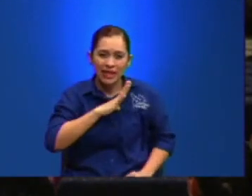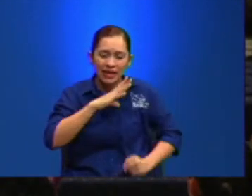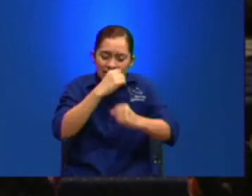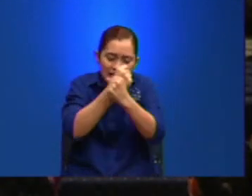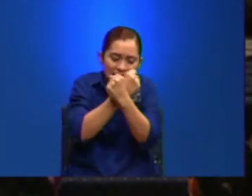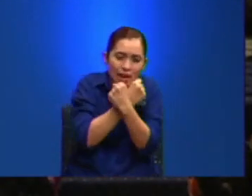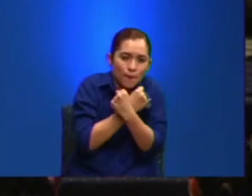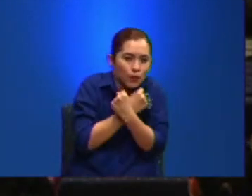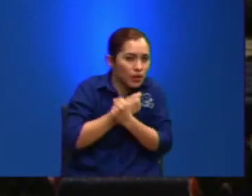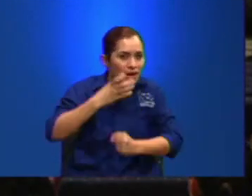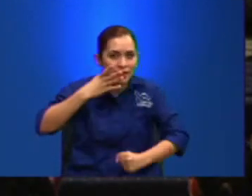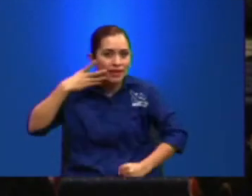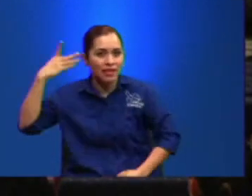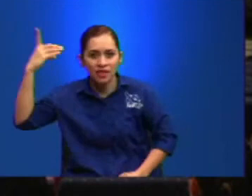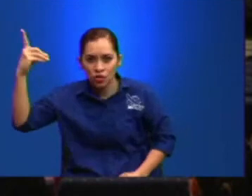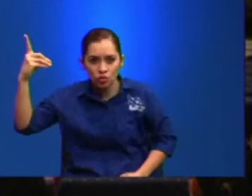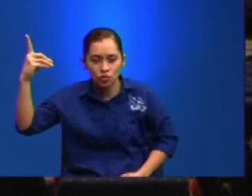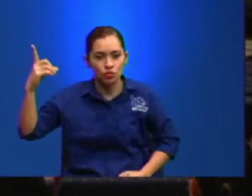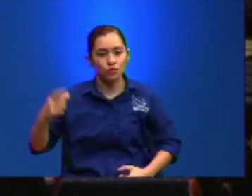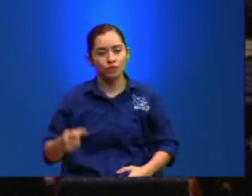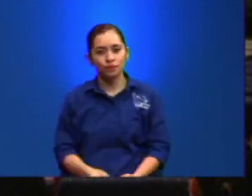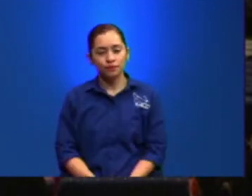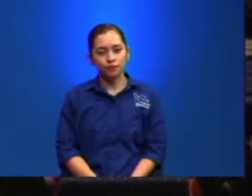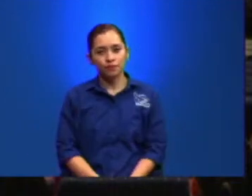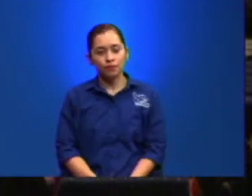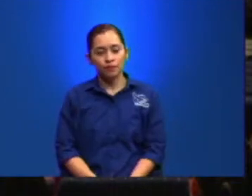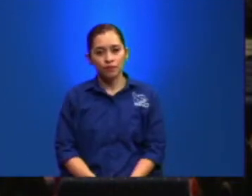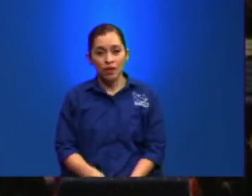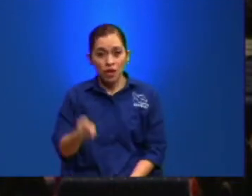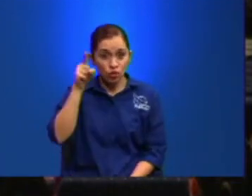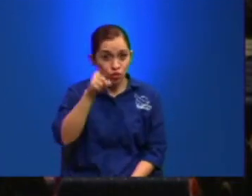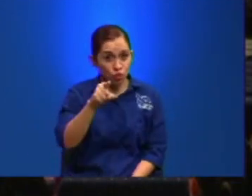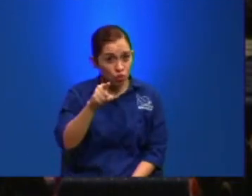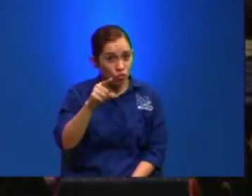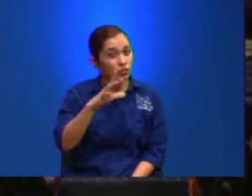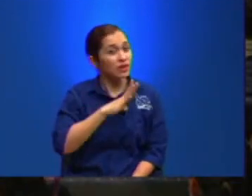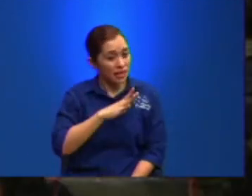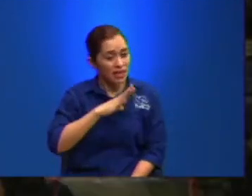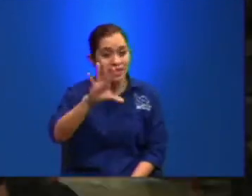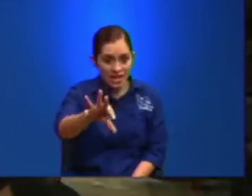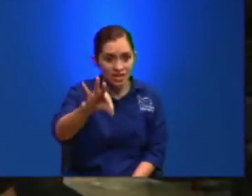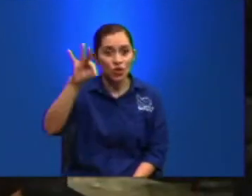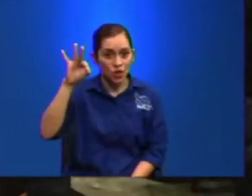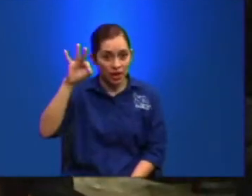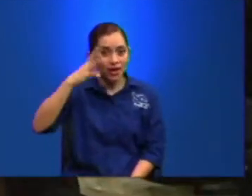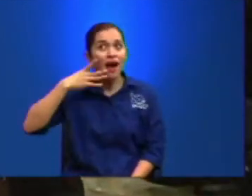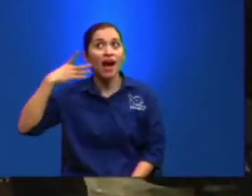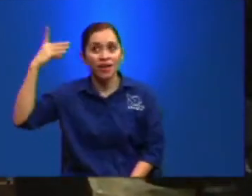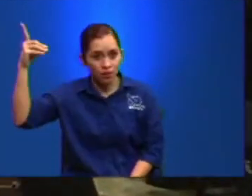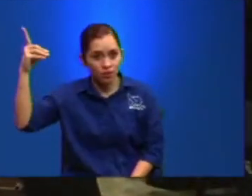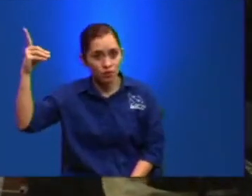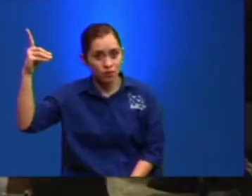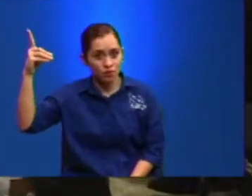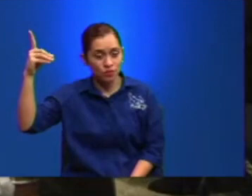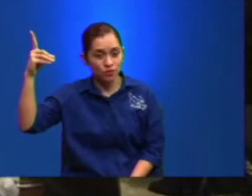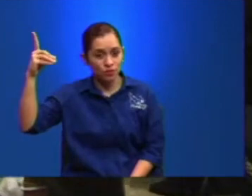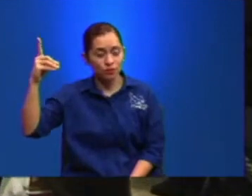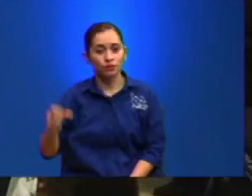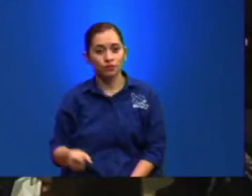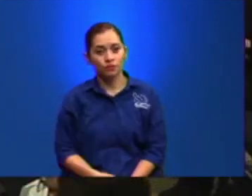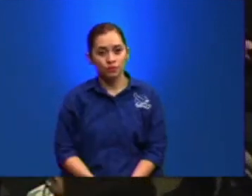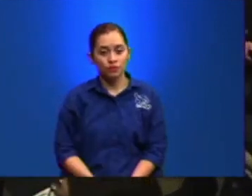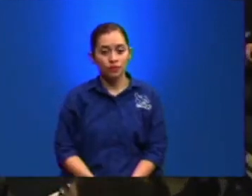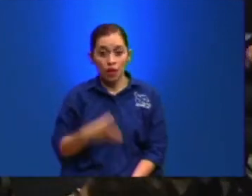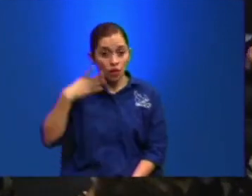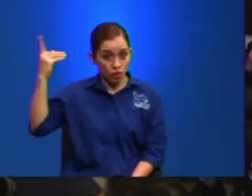enamorar de dios y tienes que escoger porque dios siempre pone escoger te pongo delante de ti la